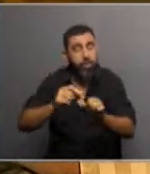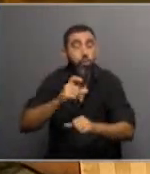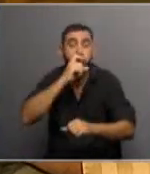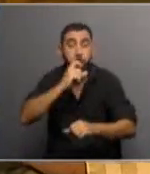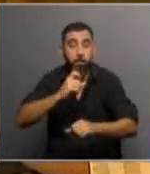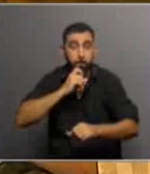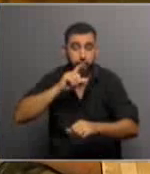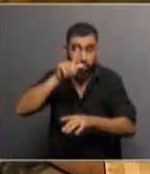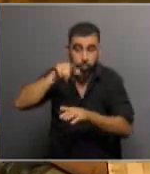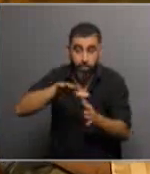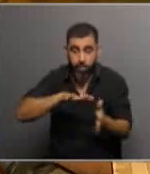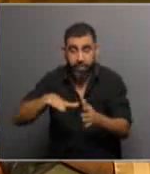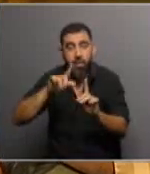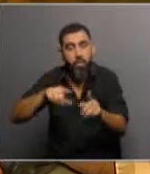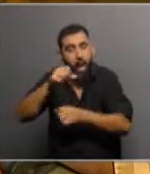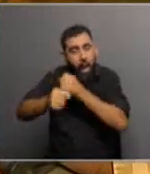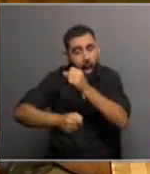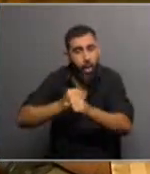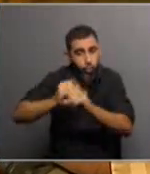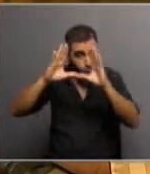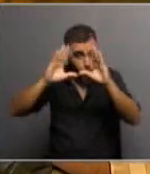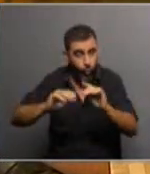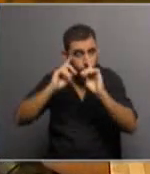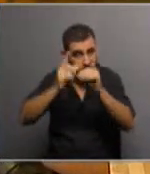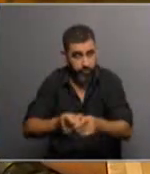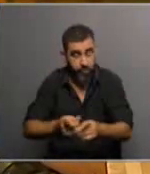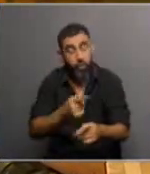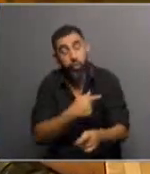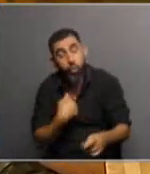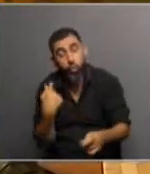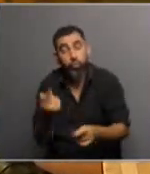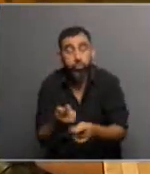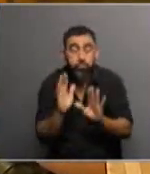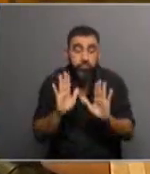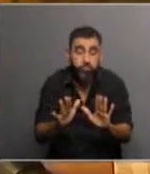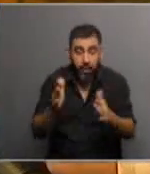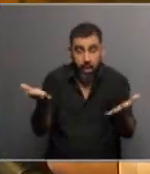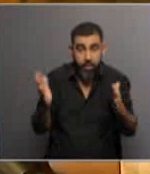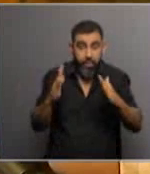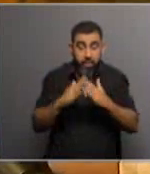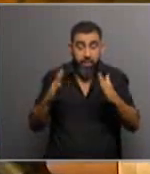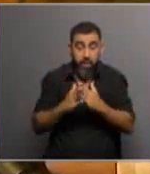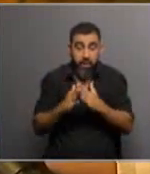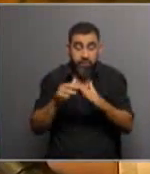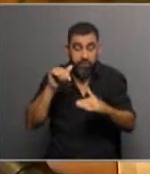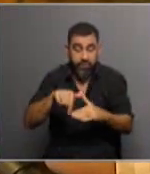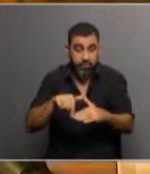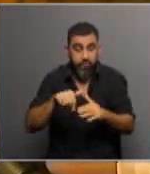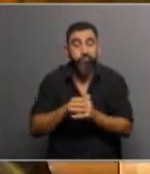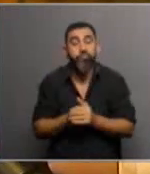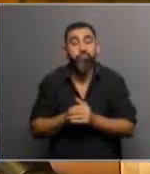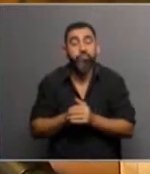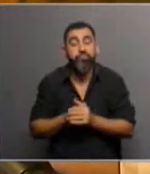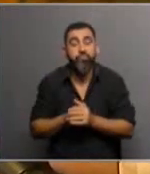marzo y durante todo el año por ser el año de los 85 años y nosotros de alguna manera desde desde casa o desde el archivo zitarrosa